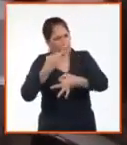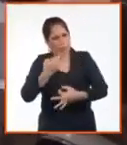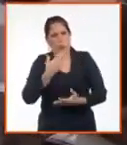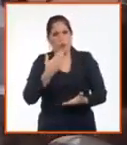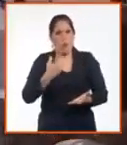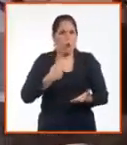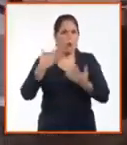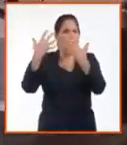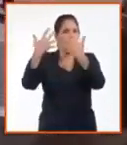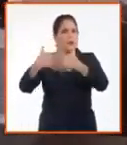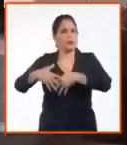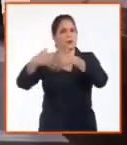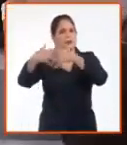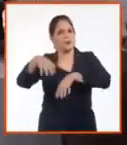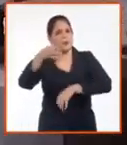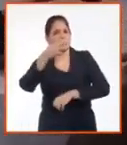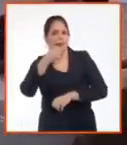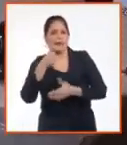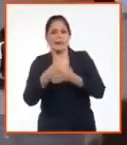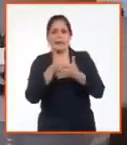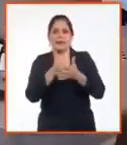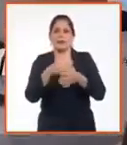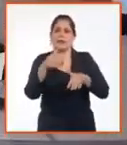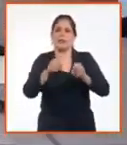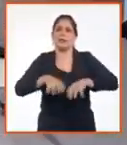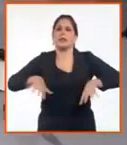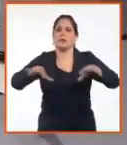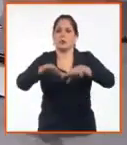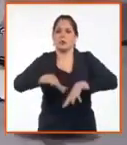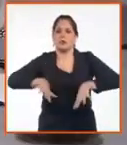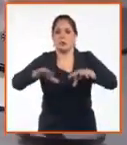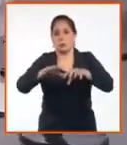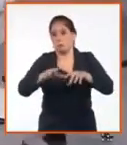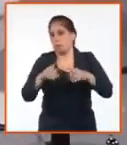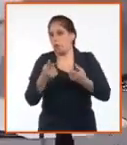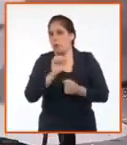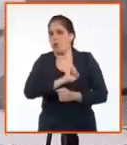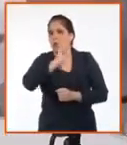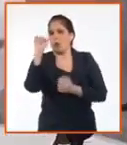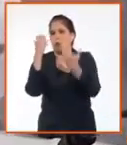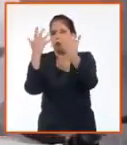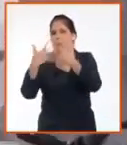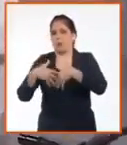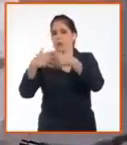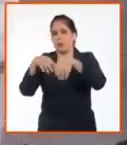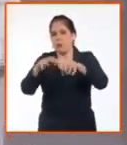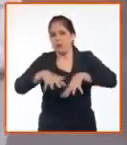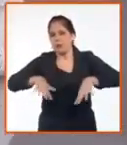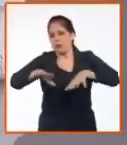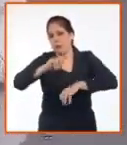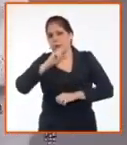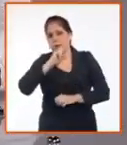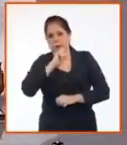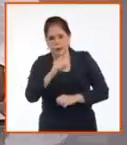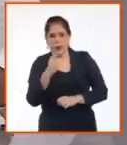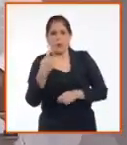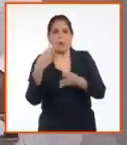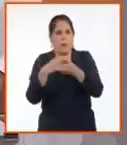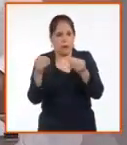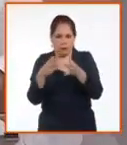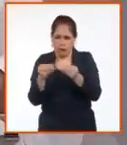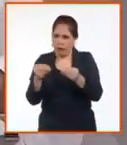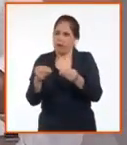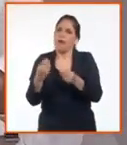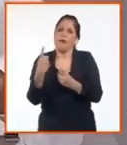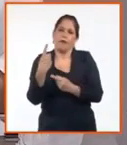industria enfrenta este desafío es decir cómo lograr producir en medio de estas contingencias cuando faltan materias primas cuando